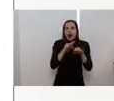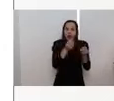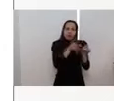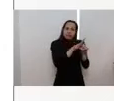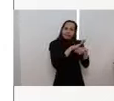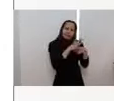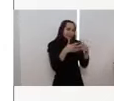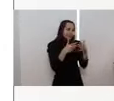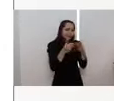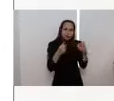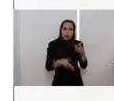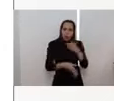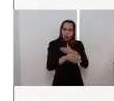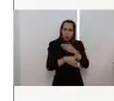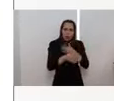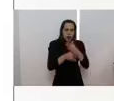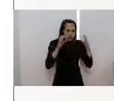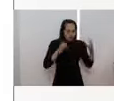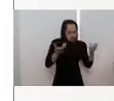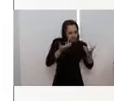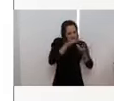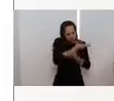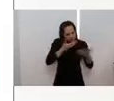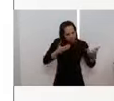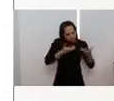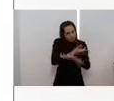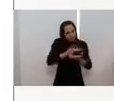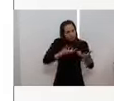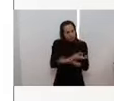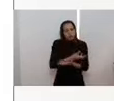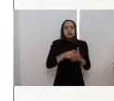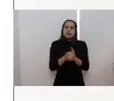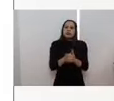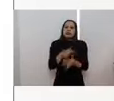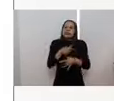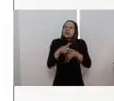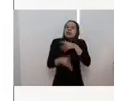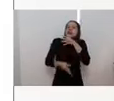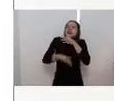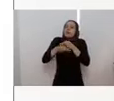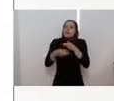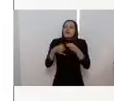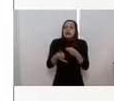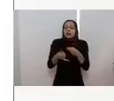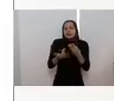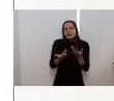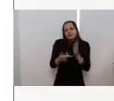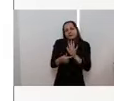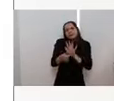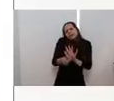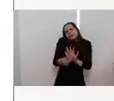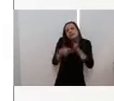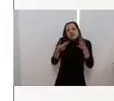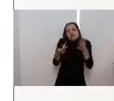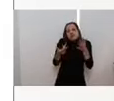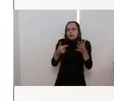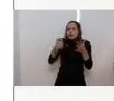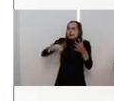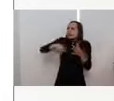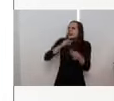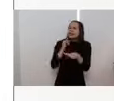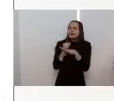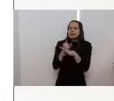que seguimos haciendo desde el área de trasplante se ve también reflejado en que nosotros somos una institución pionera